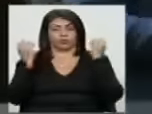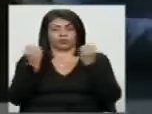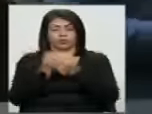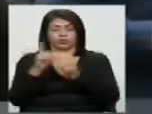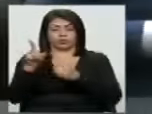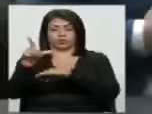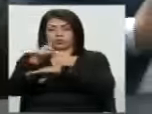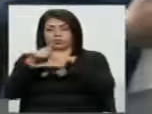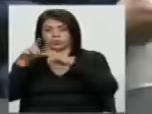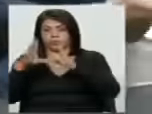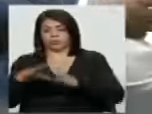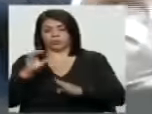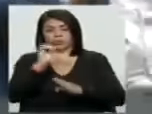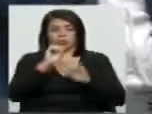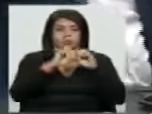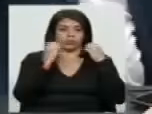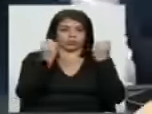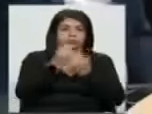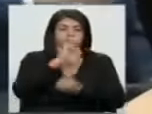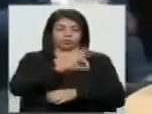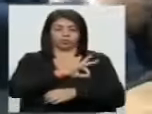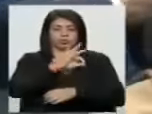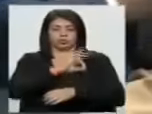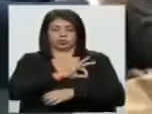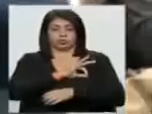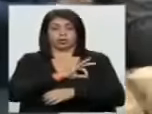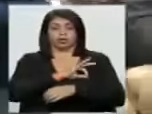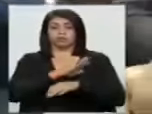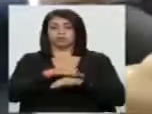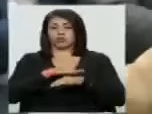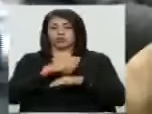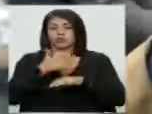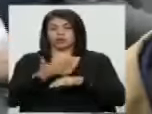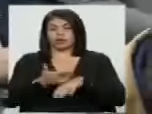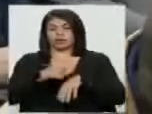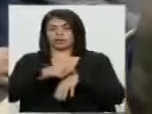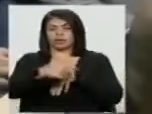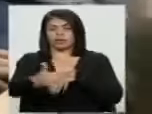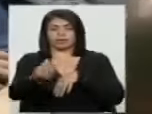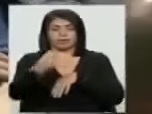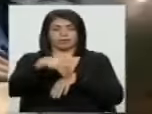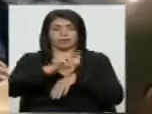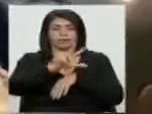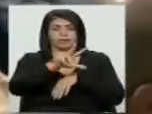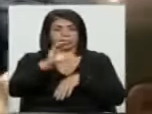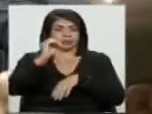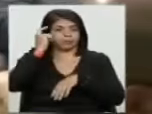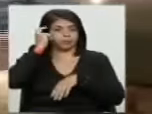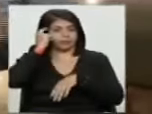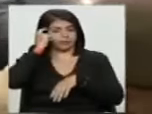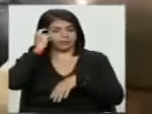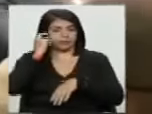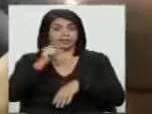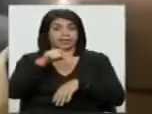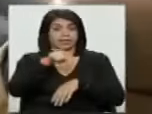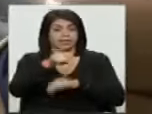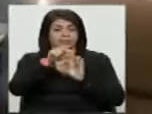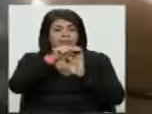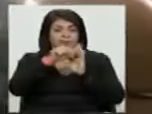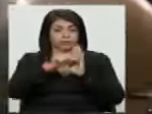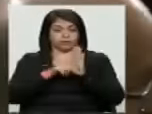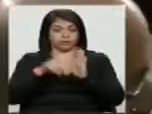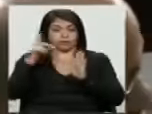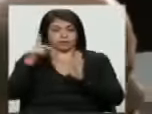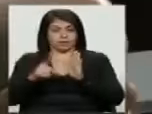no gubernamental u organización social sin fines de lucro por un lapso máximo de 30 días. Dicha medida